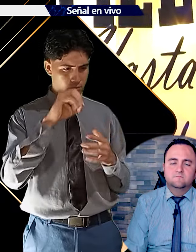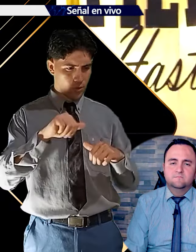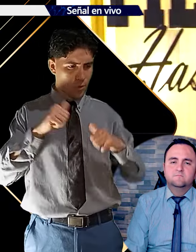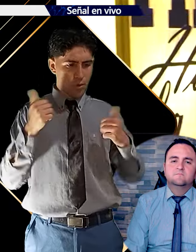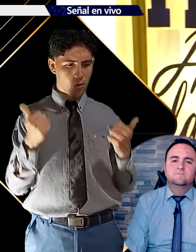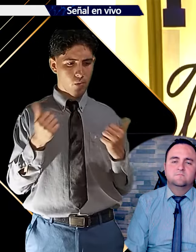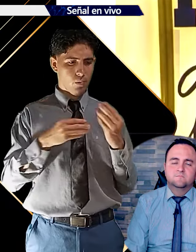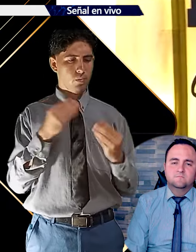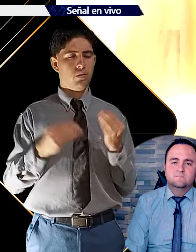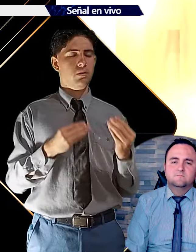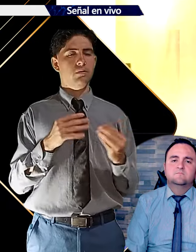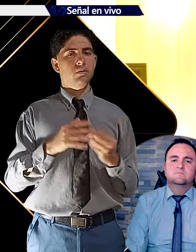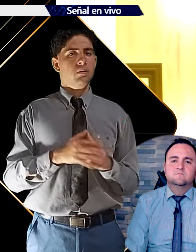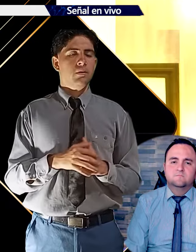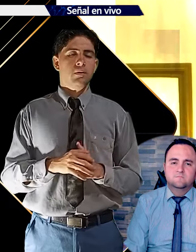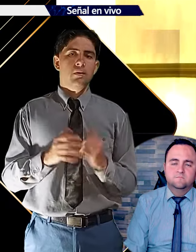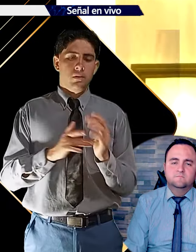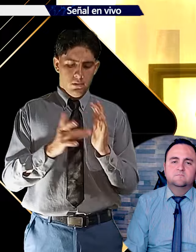Aleluya.